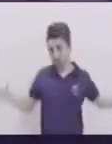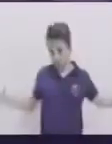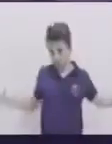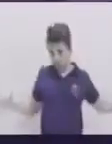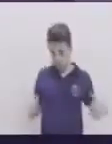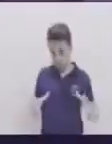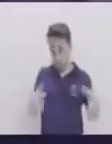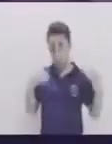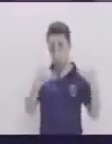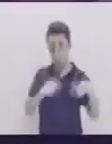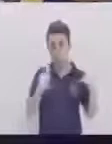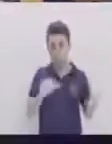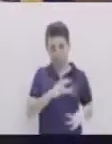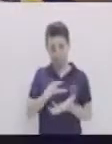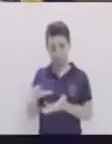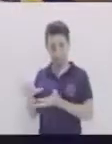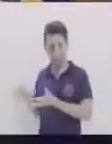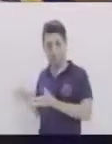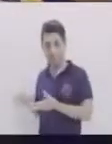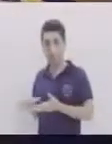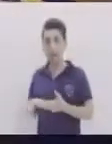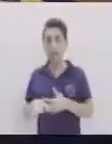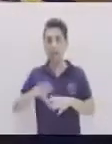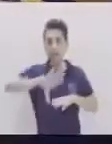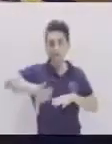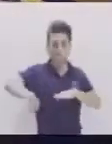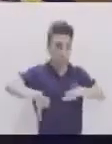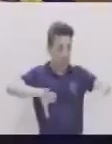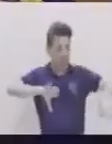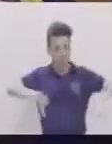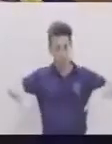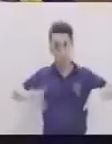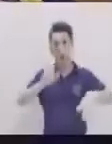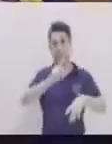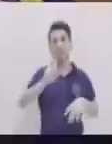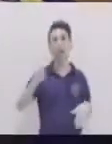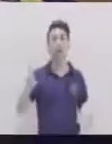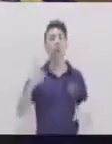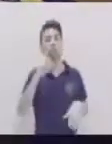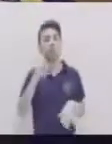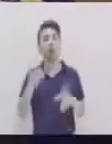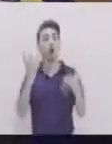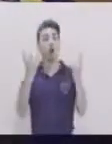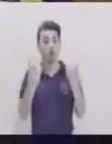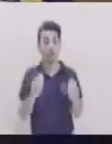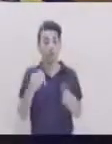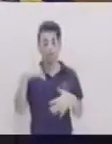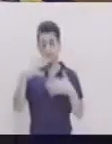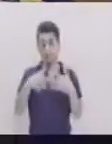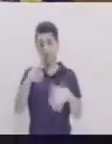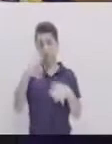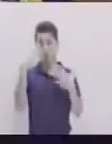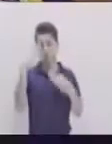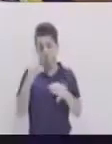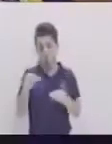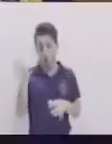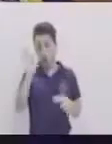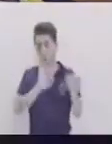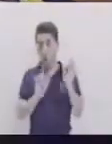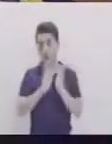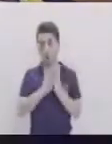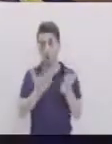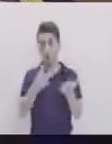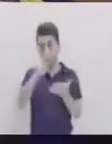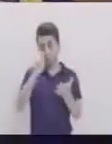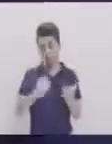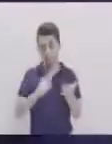juntar todos tus juguetes, separarlos de acuerdo a las clases y contarlos. Y en una hoja o en tu cuaderno